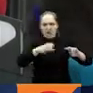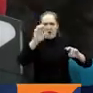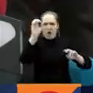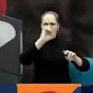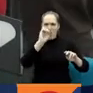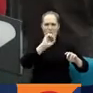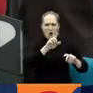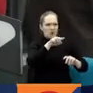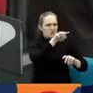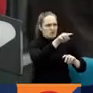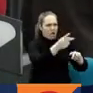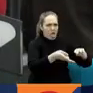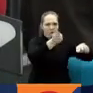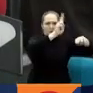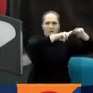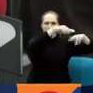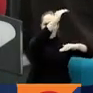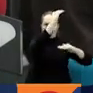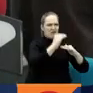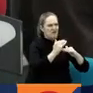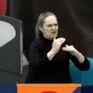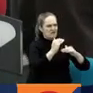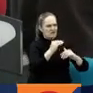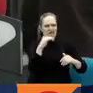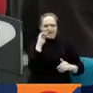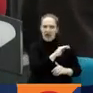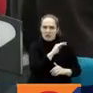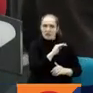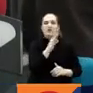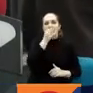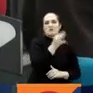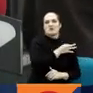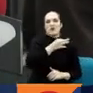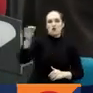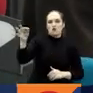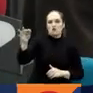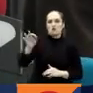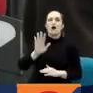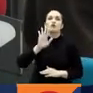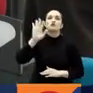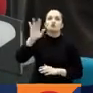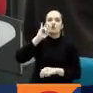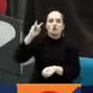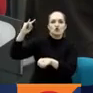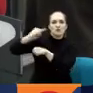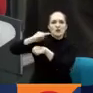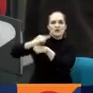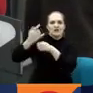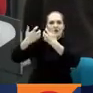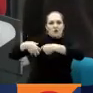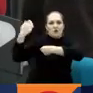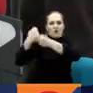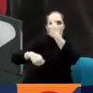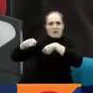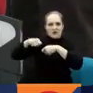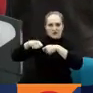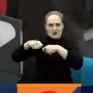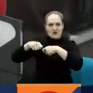del consumidor, deben presentar las denuncias correspondientes ante la Superintendencia de Industria y Comercio a través del correo